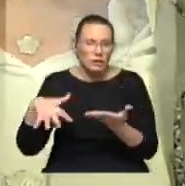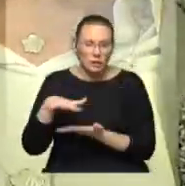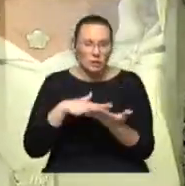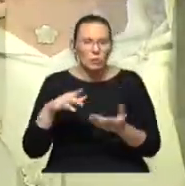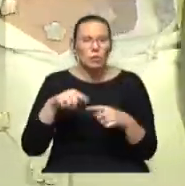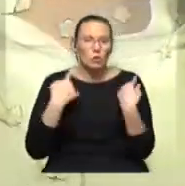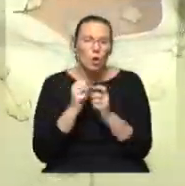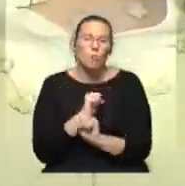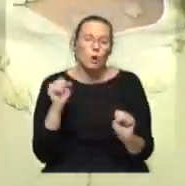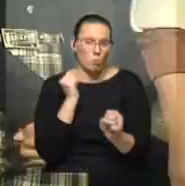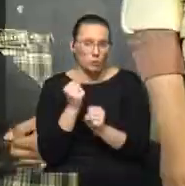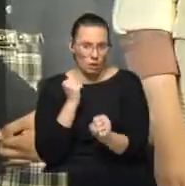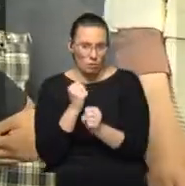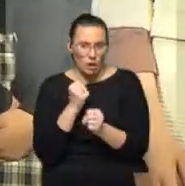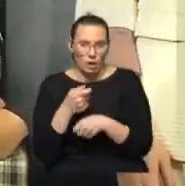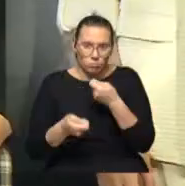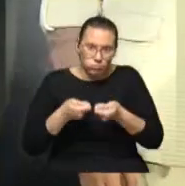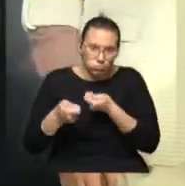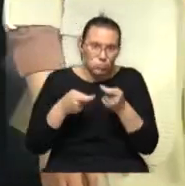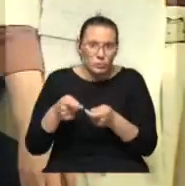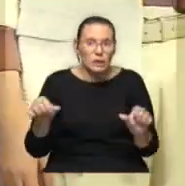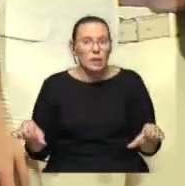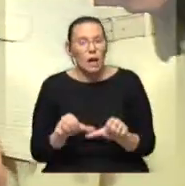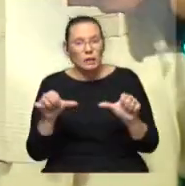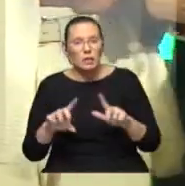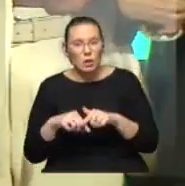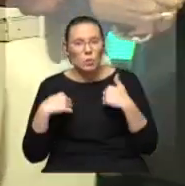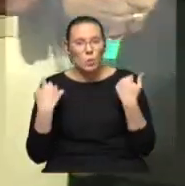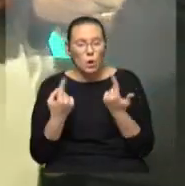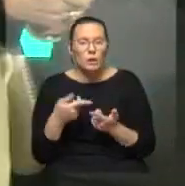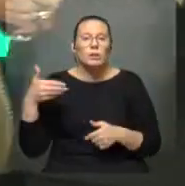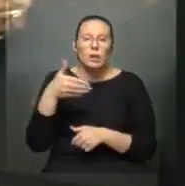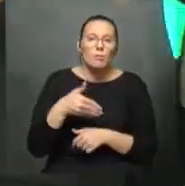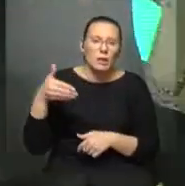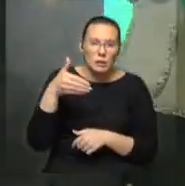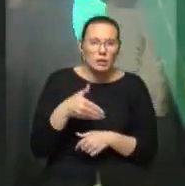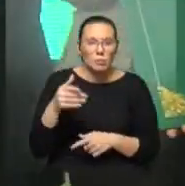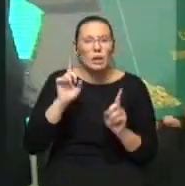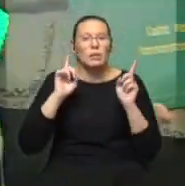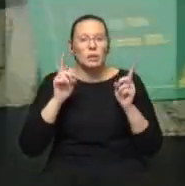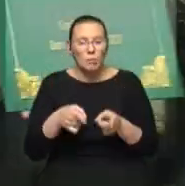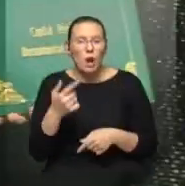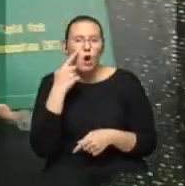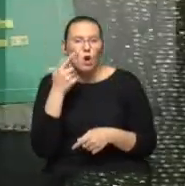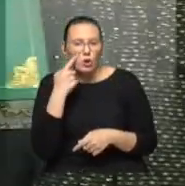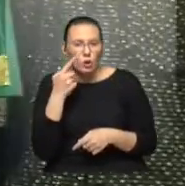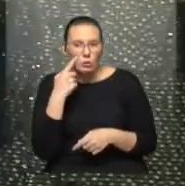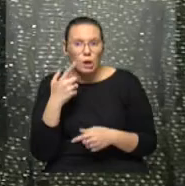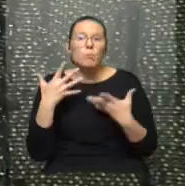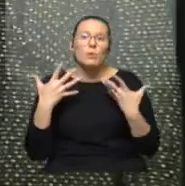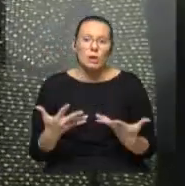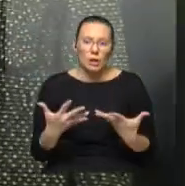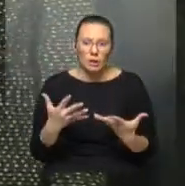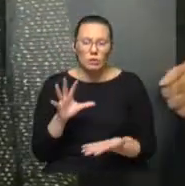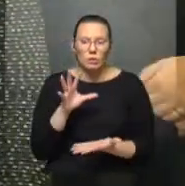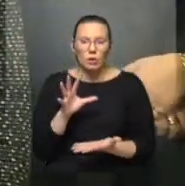hacer nuestra parte. Y parte de ese hacer nuestro y parte de ese participar es también conocer, por eso en el